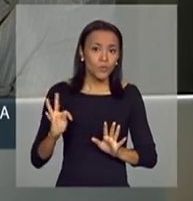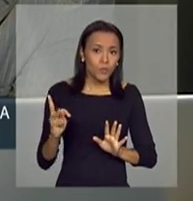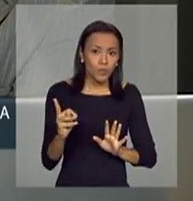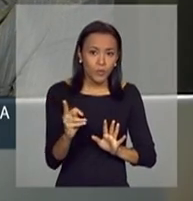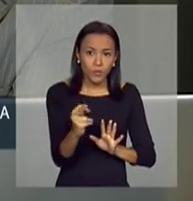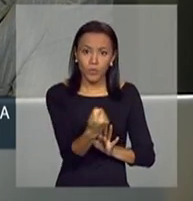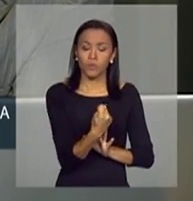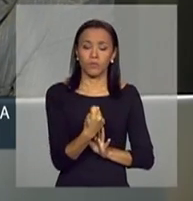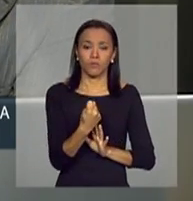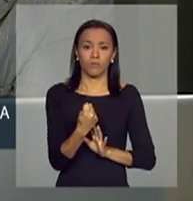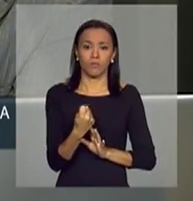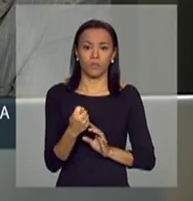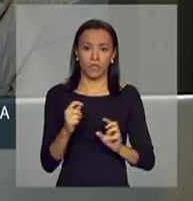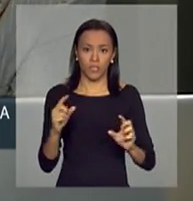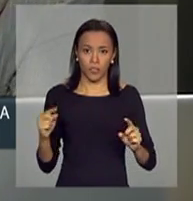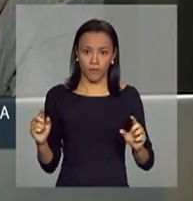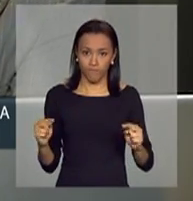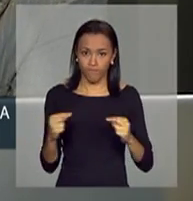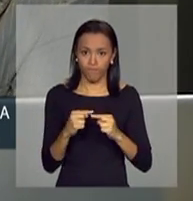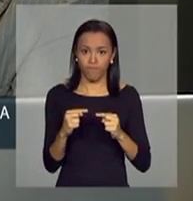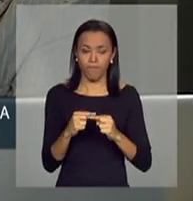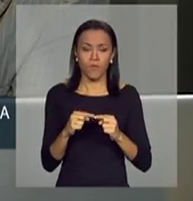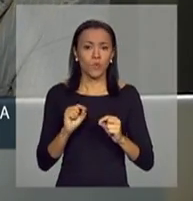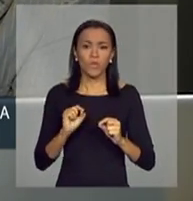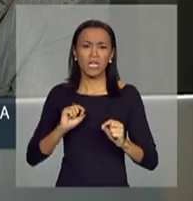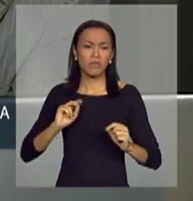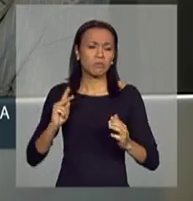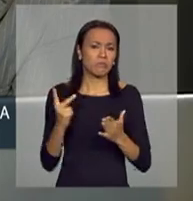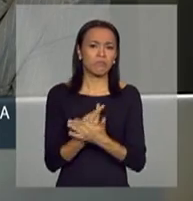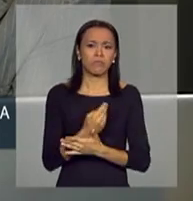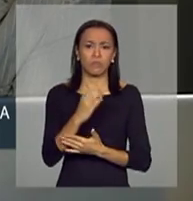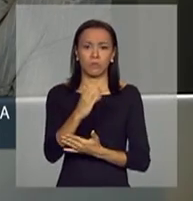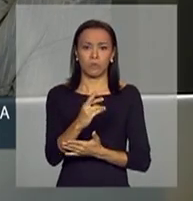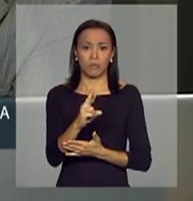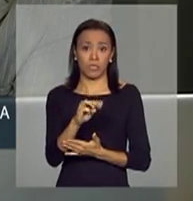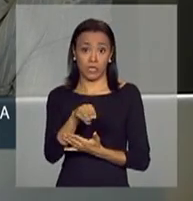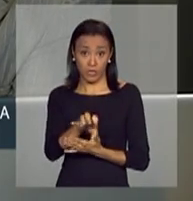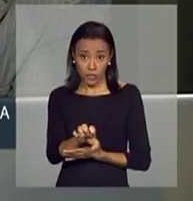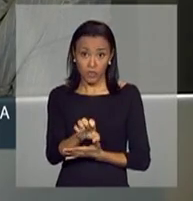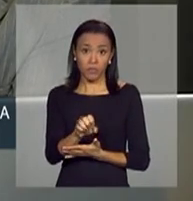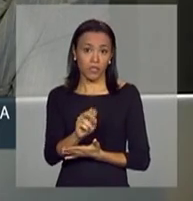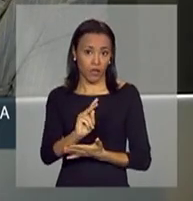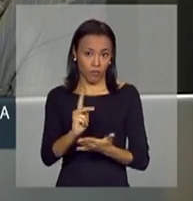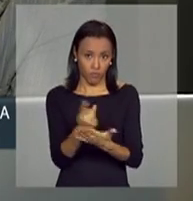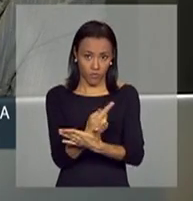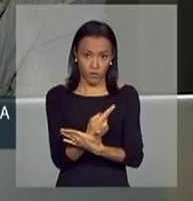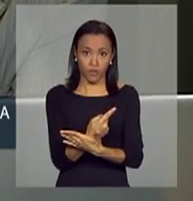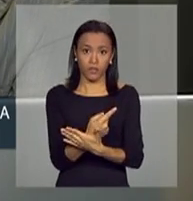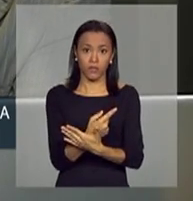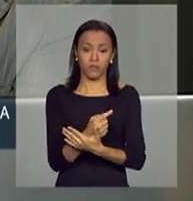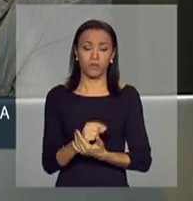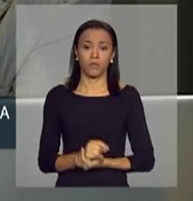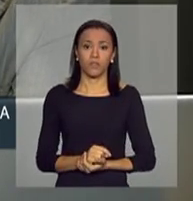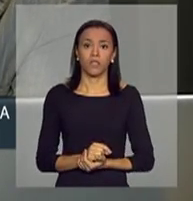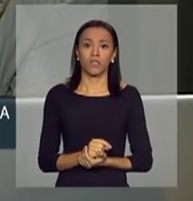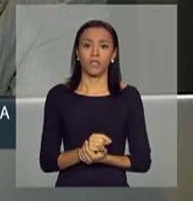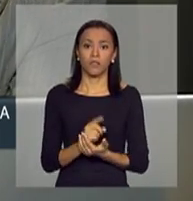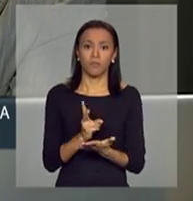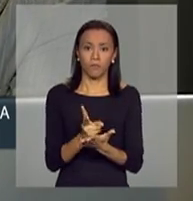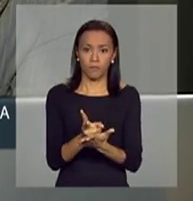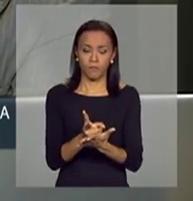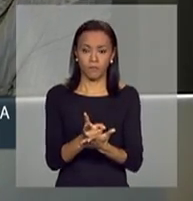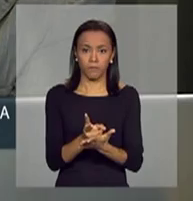punta de iceberg de maiores crímenes e amplíssimos patrones de crimen que han permanecido ocultos hasta